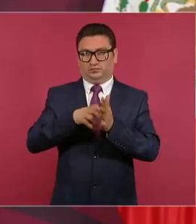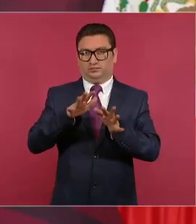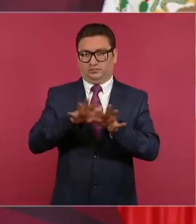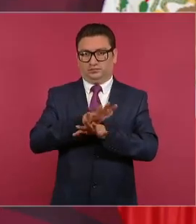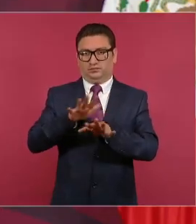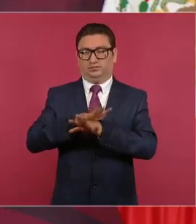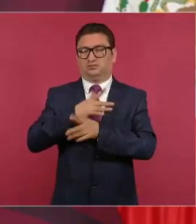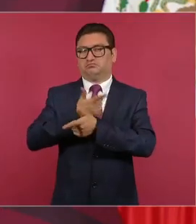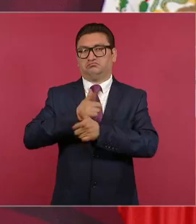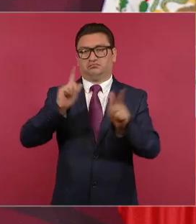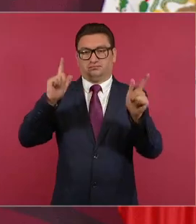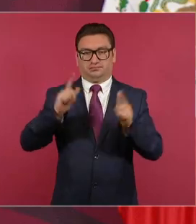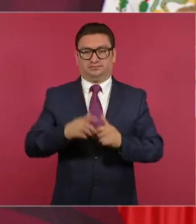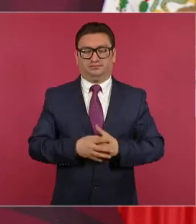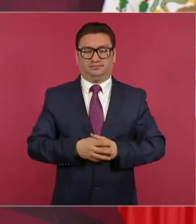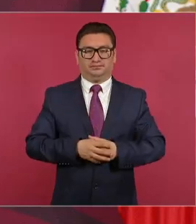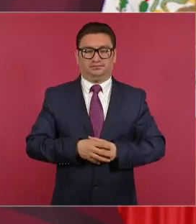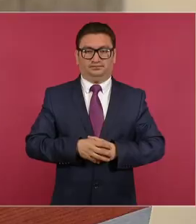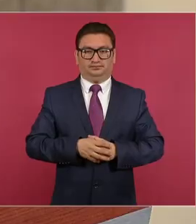liberal.